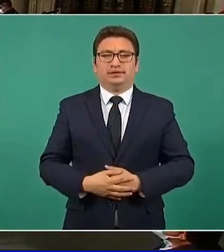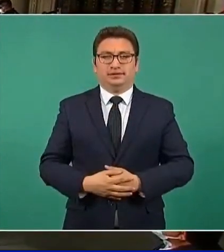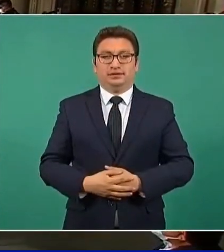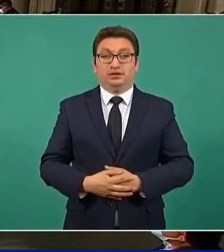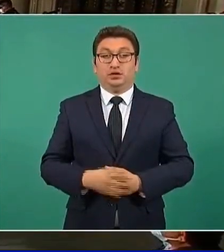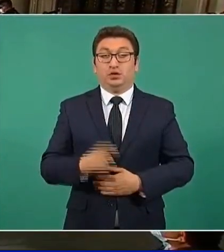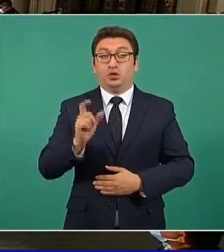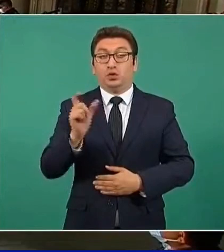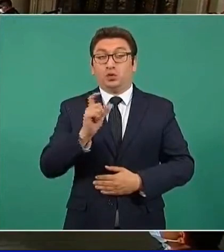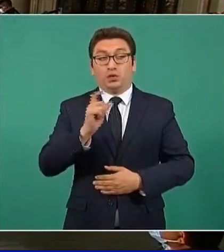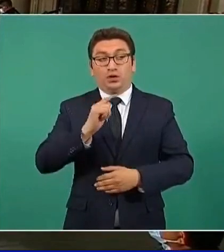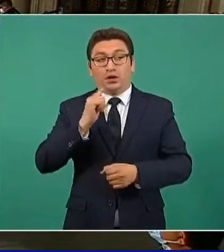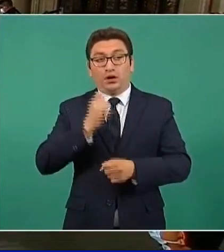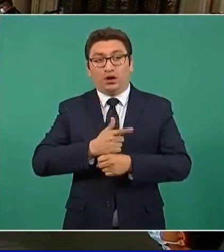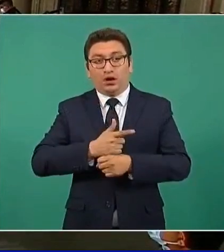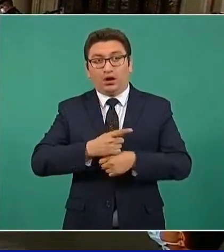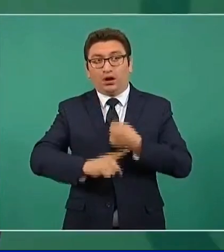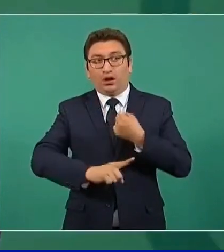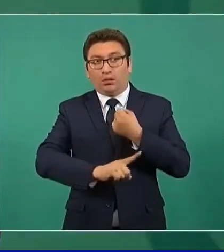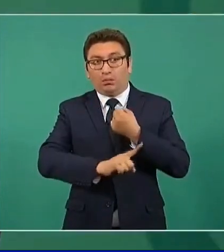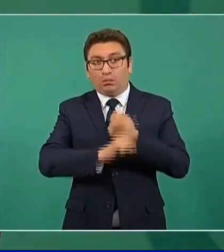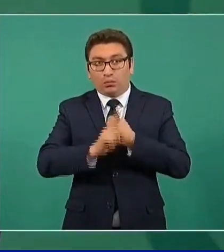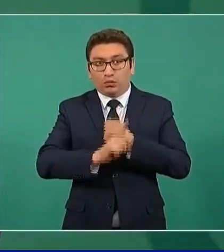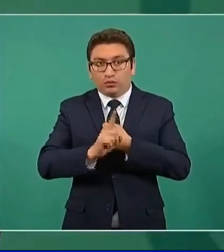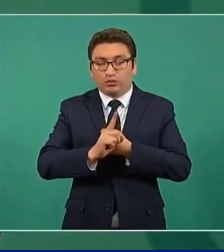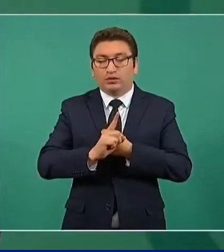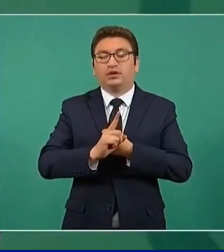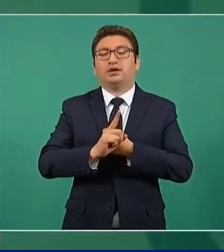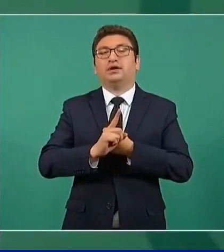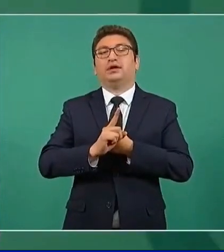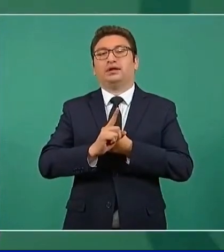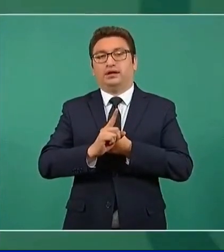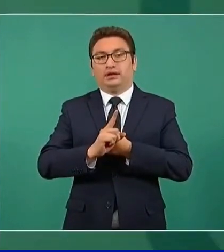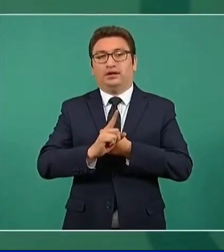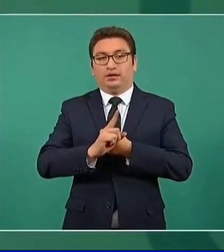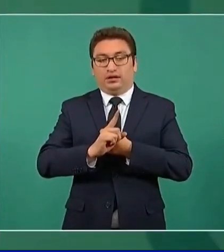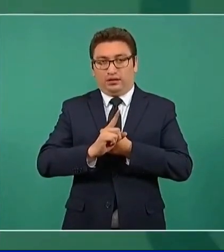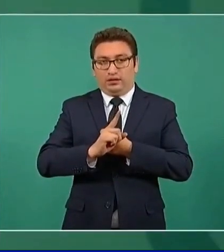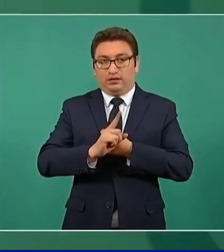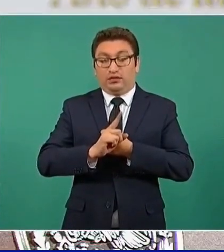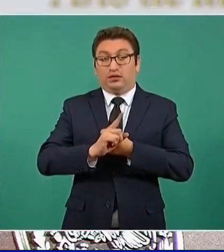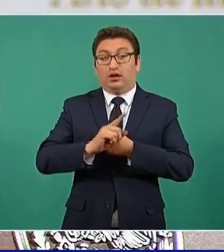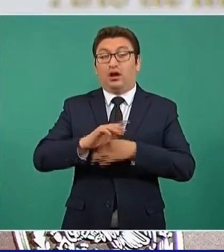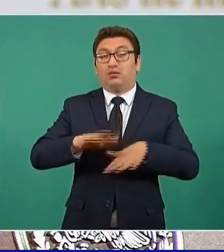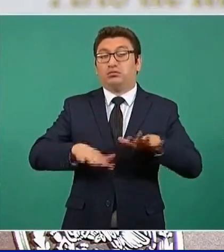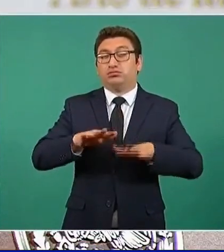problema que se soslaya, estalla.